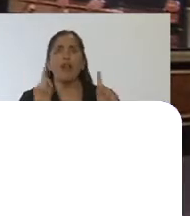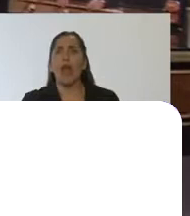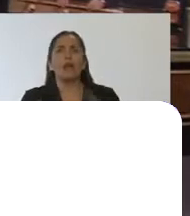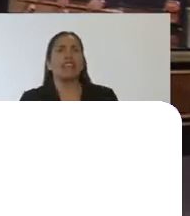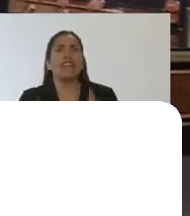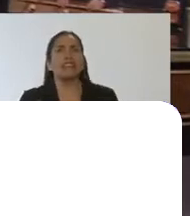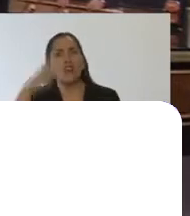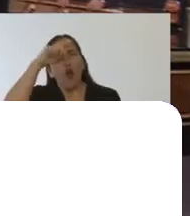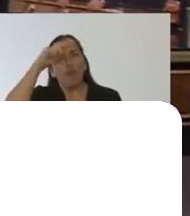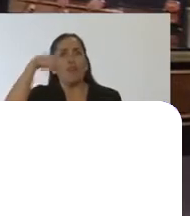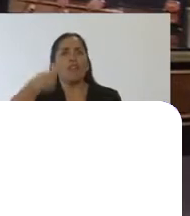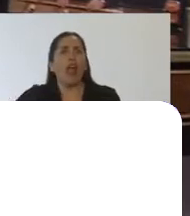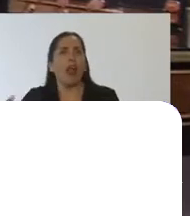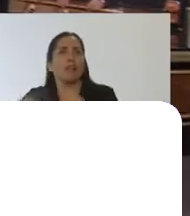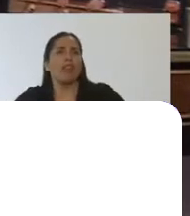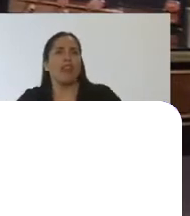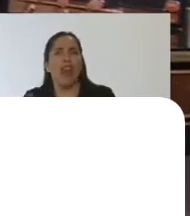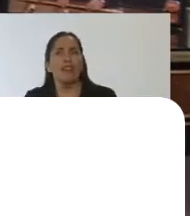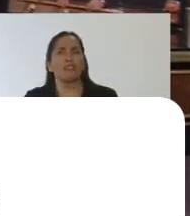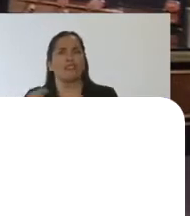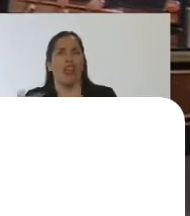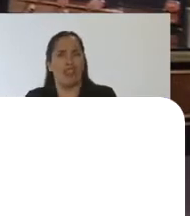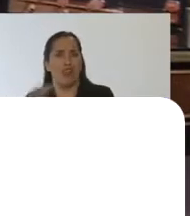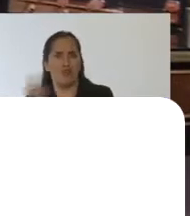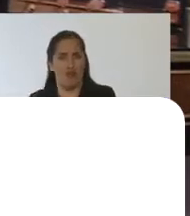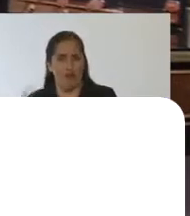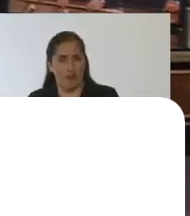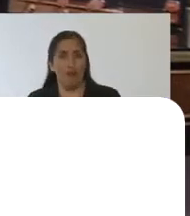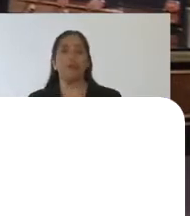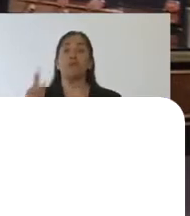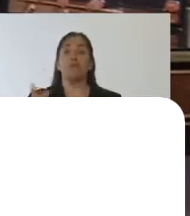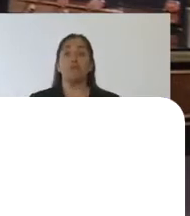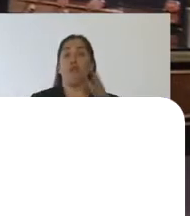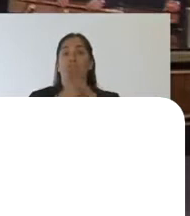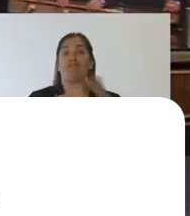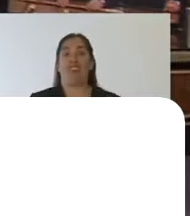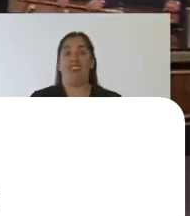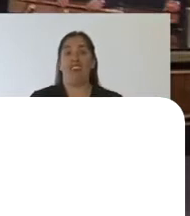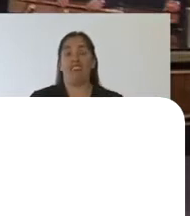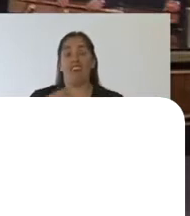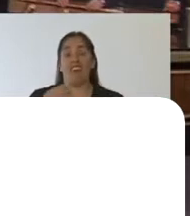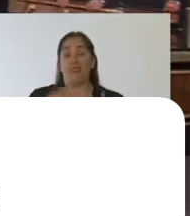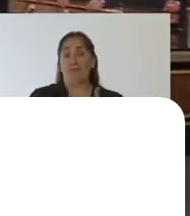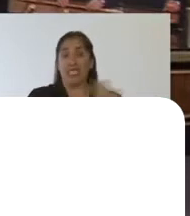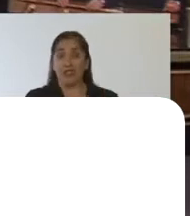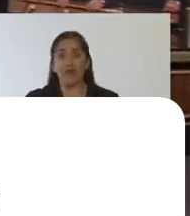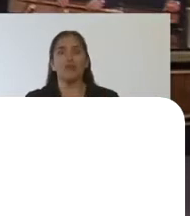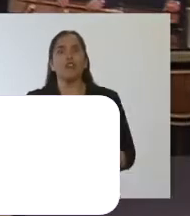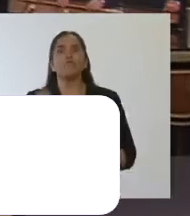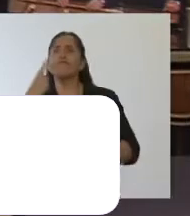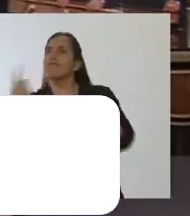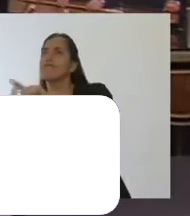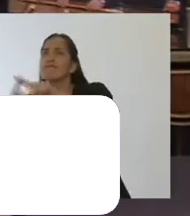equipamiento hospitalario. El jefe de gabinete está a cargo de coordinar con los distintos ministerios y organismos del